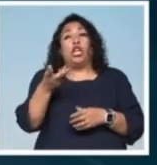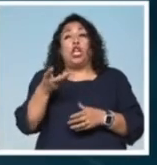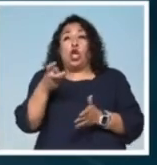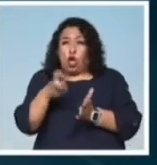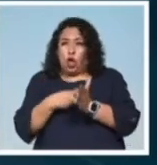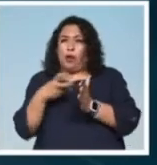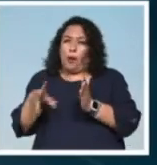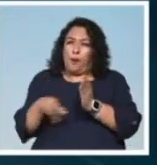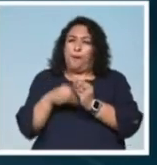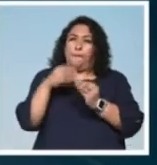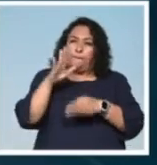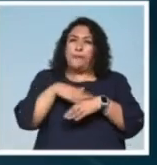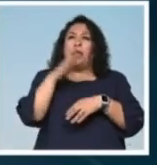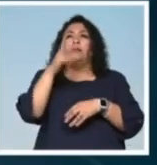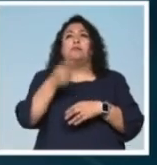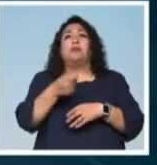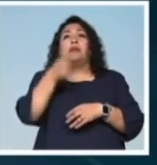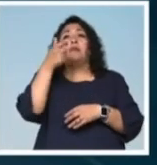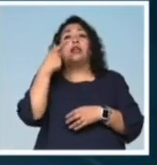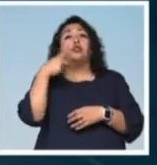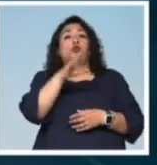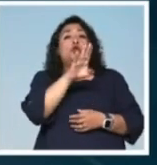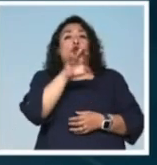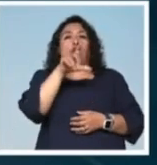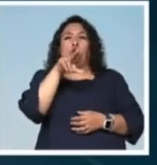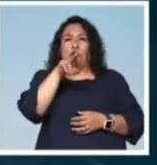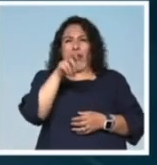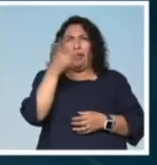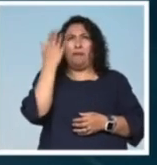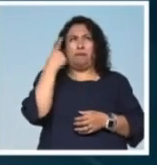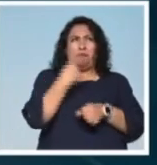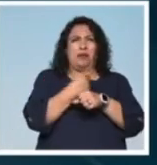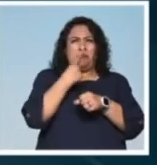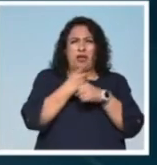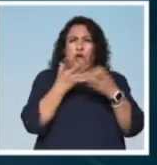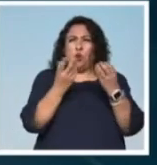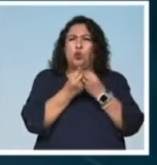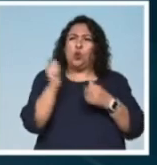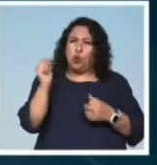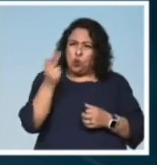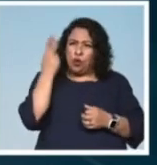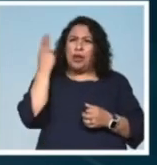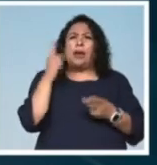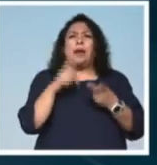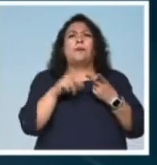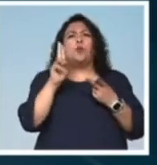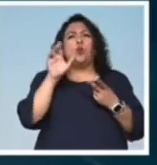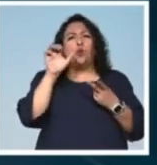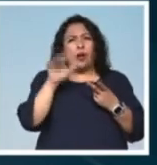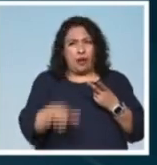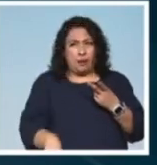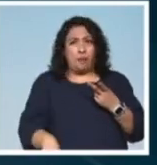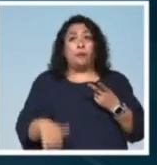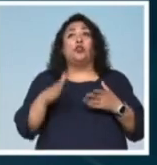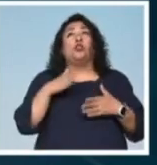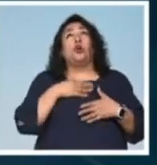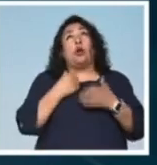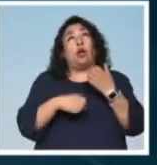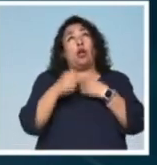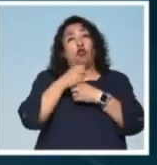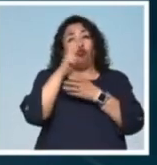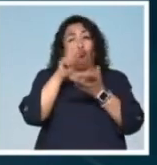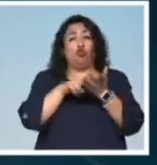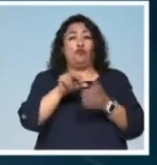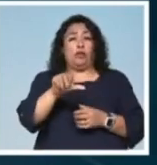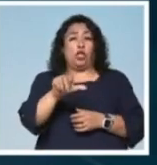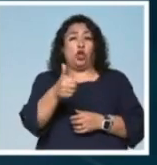este volumen, la primera edición que publicó el Colegio Nacional junto con la UNAM y la Universidad Metropolitana, la publiqué en el